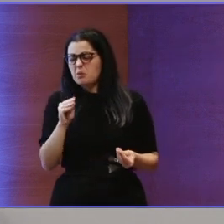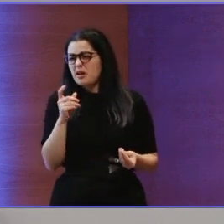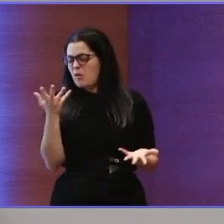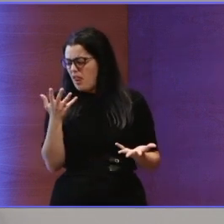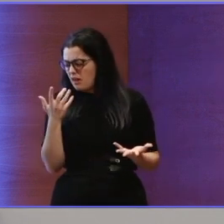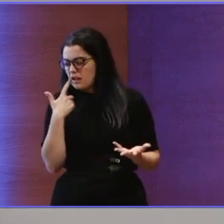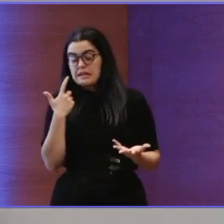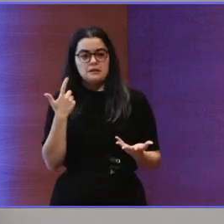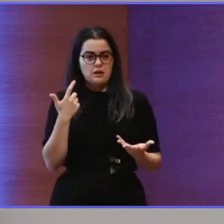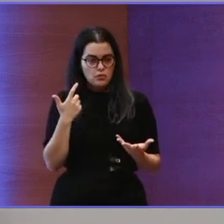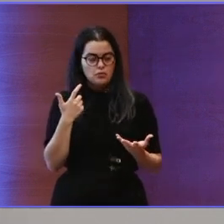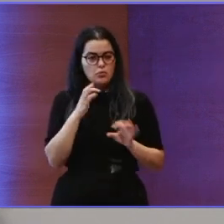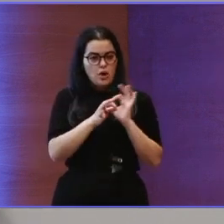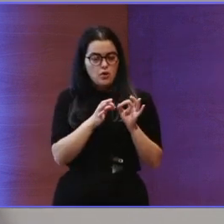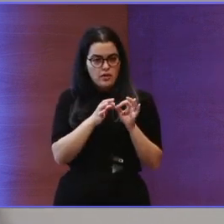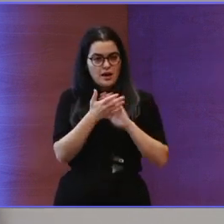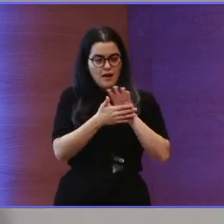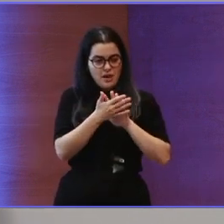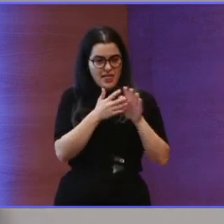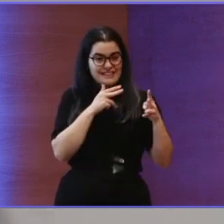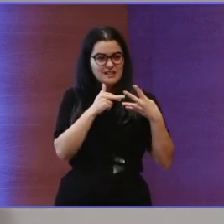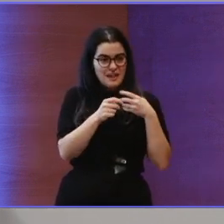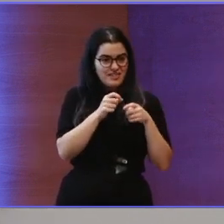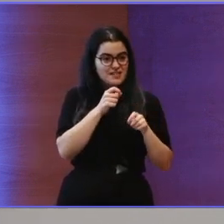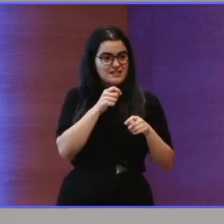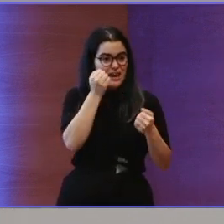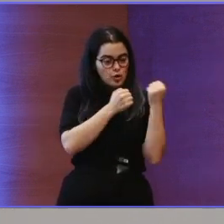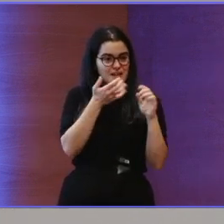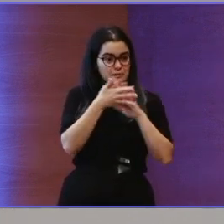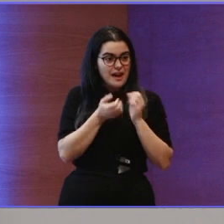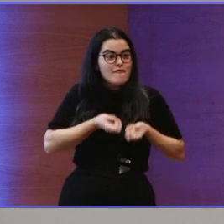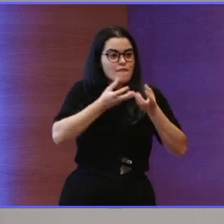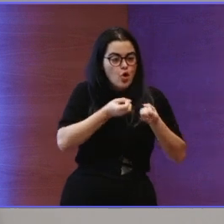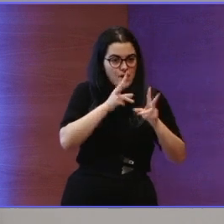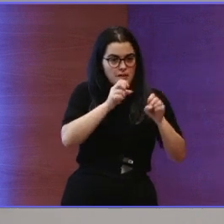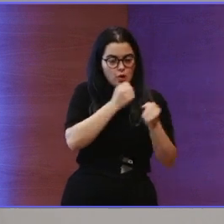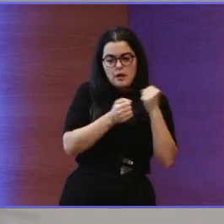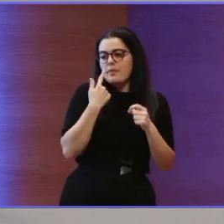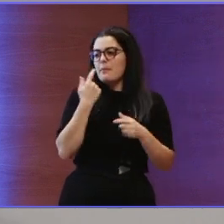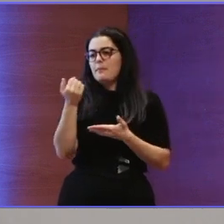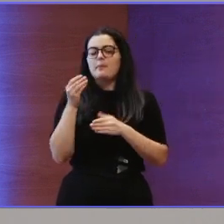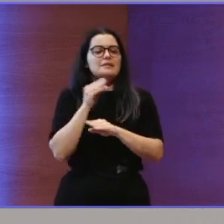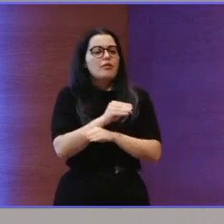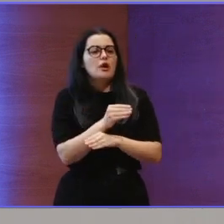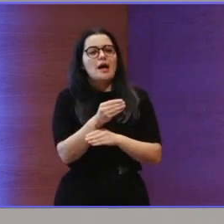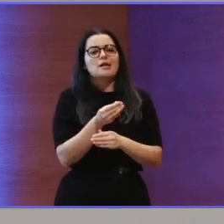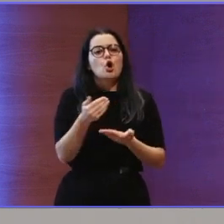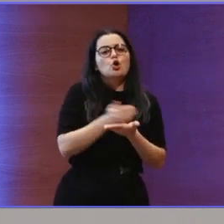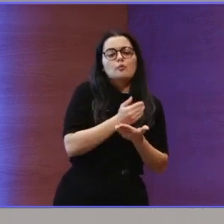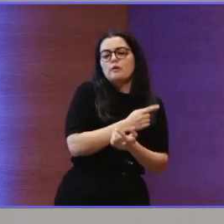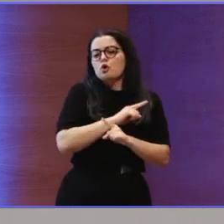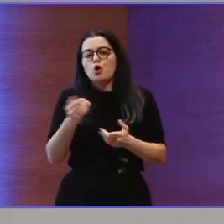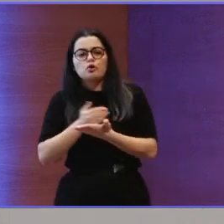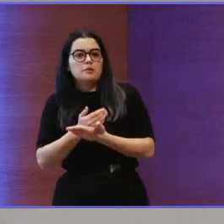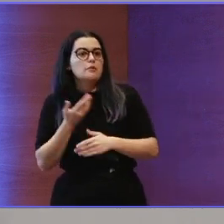se disponga de un órgano que hace transferencias económicas a la ciudadanía bien de prestaciones contributivas no contributivas o una renta mínima